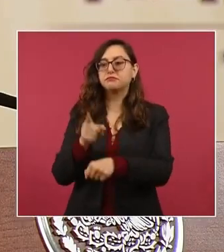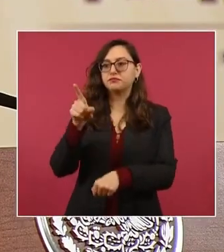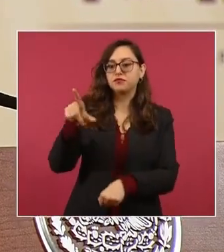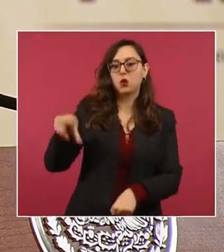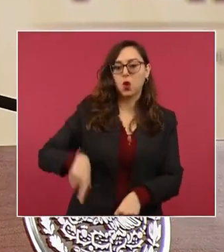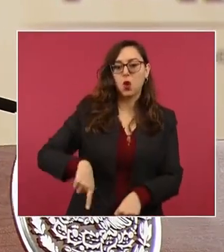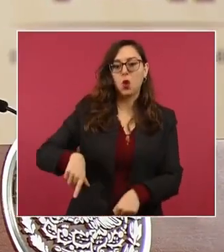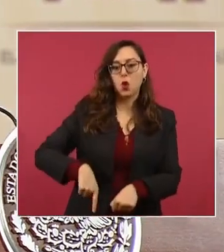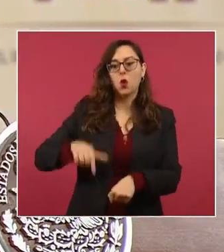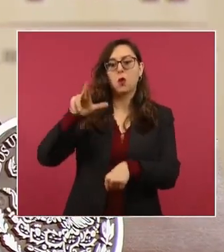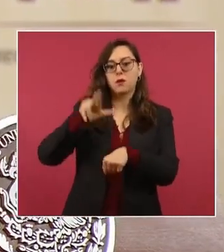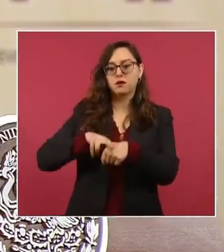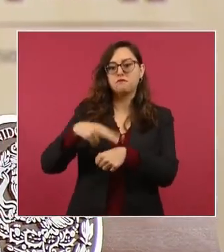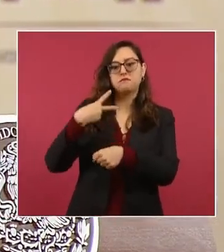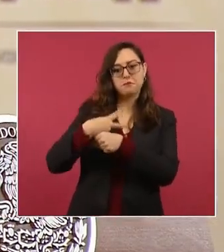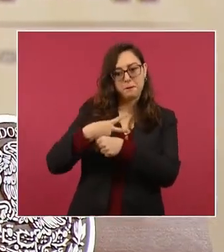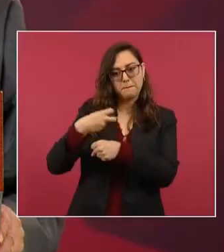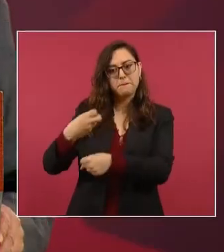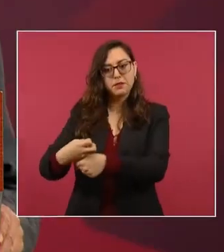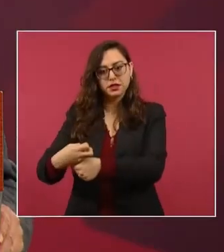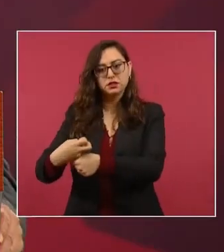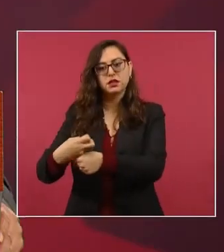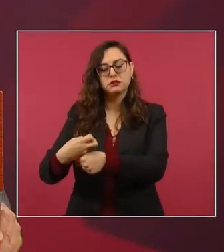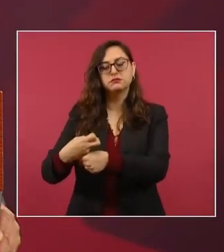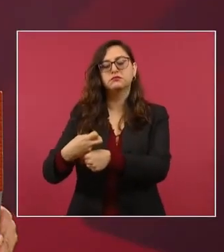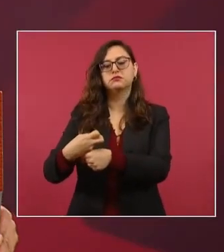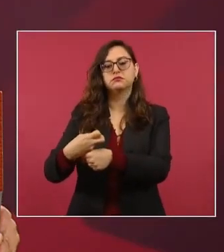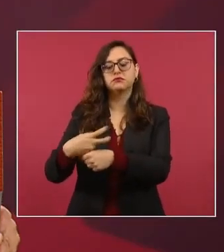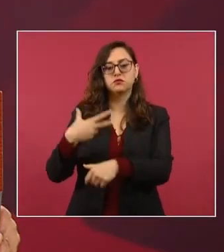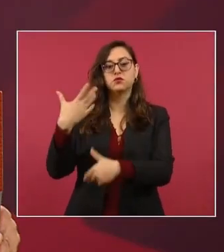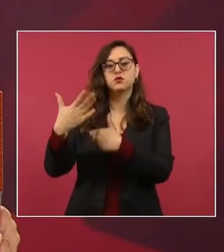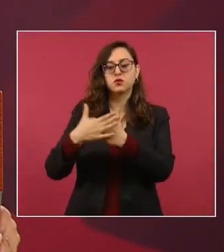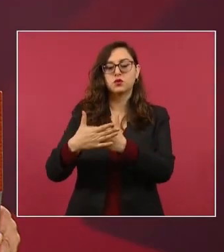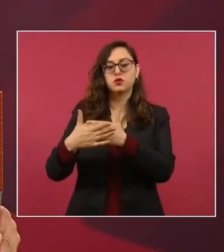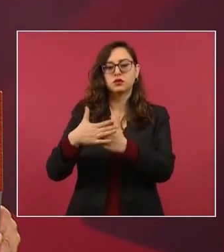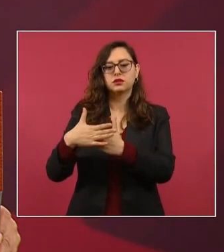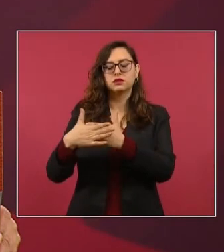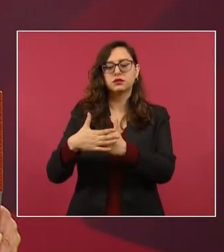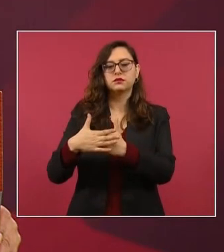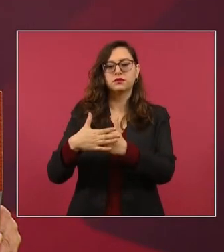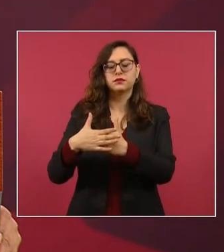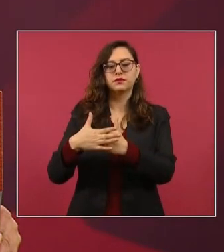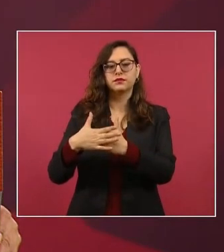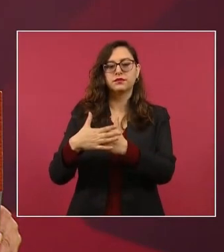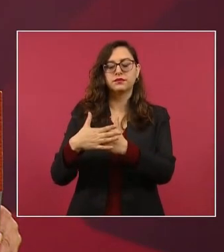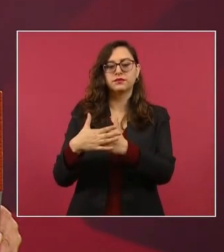gobernador para participar en